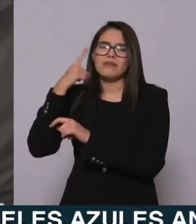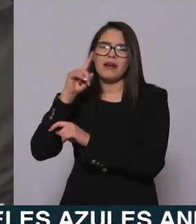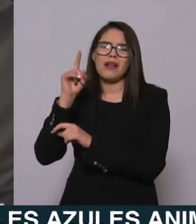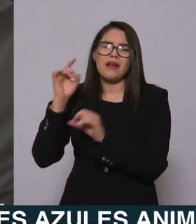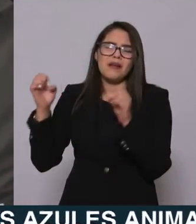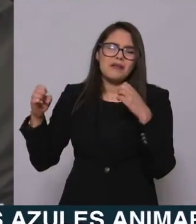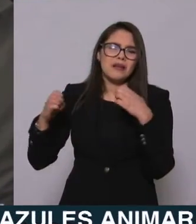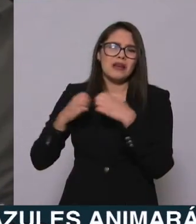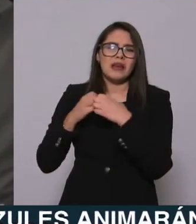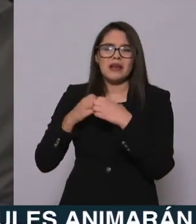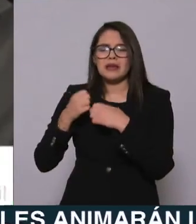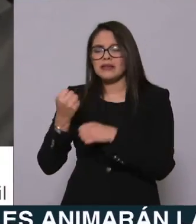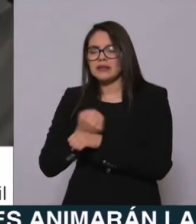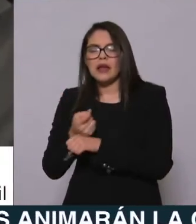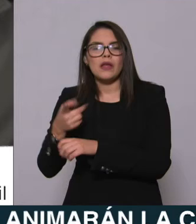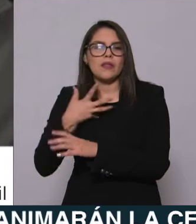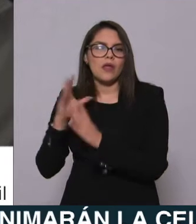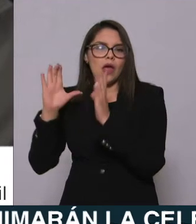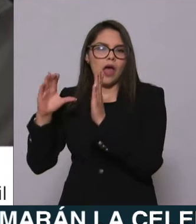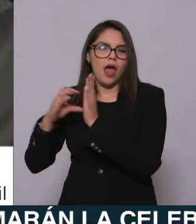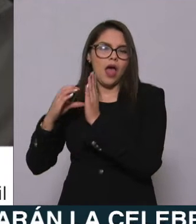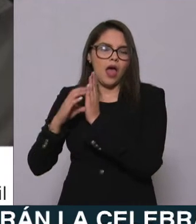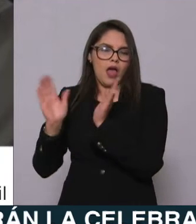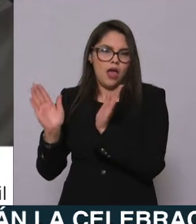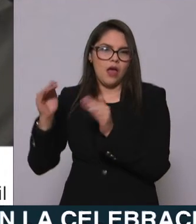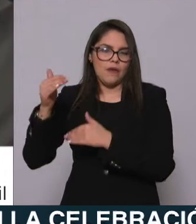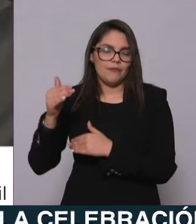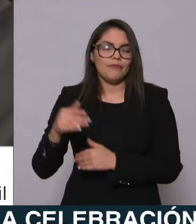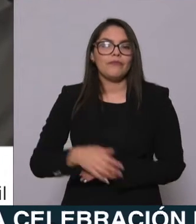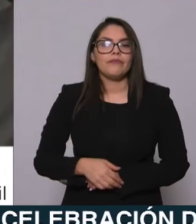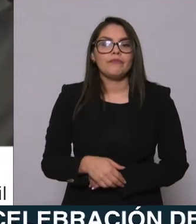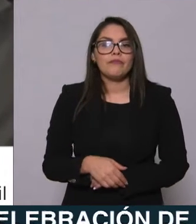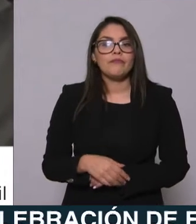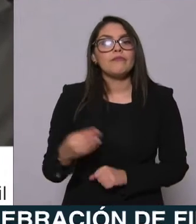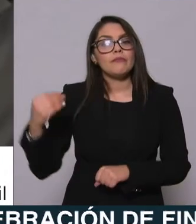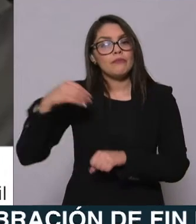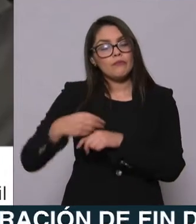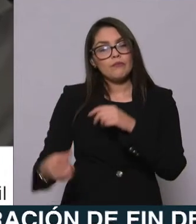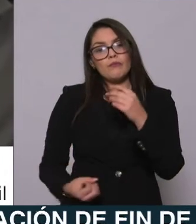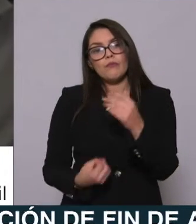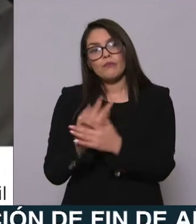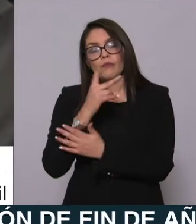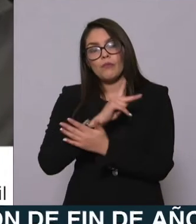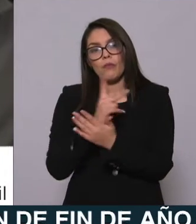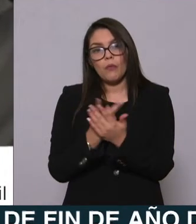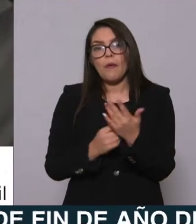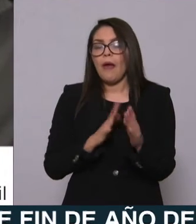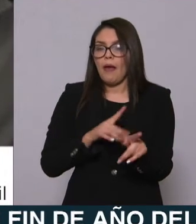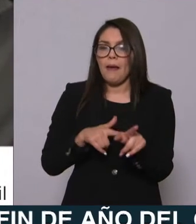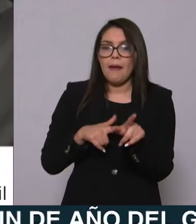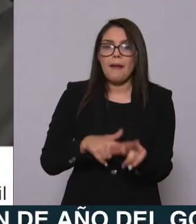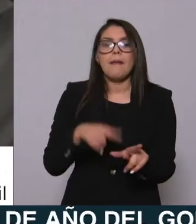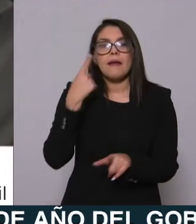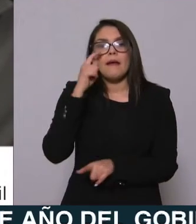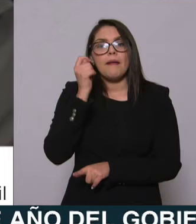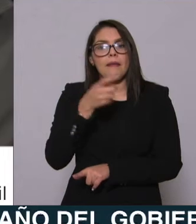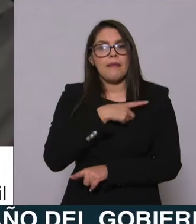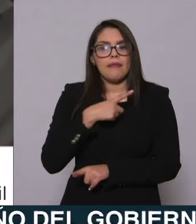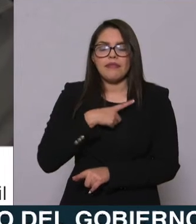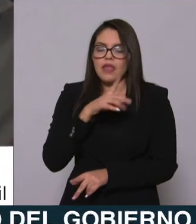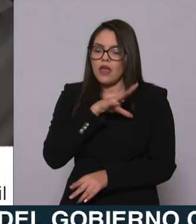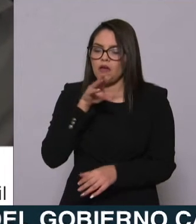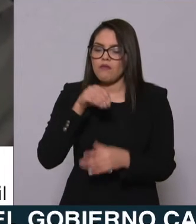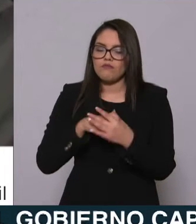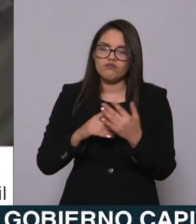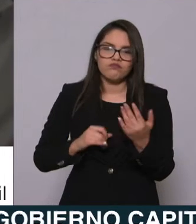las alcaldías, con la propia Secretaría de Desarrollo Económico, se van a integrar estos programas y se van a operar con el fin de mitigar plenamente